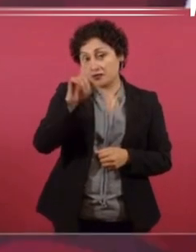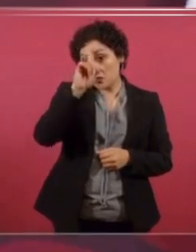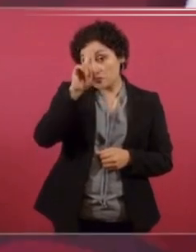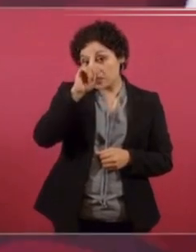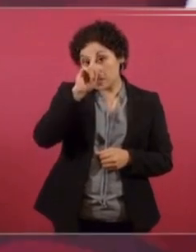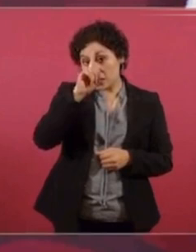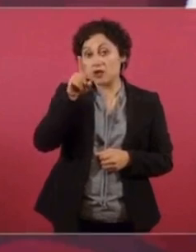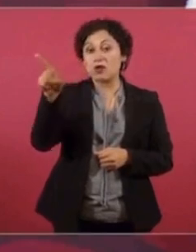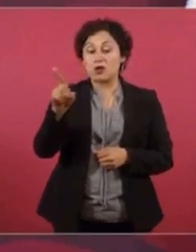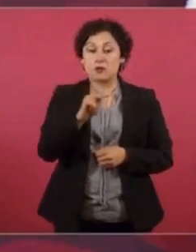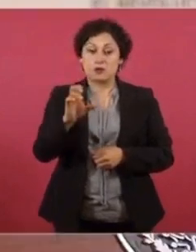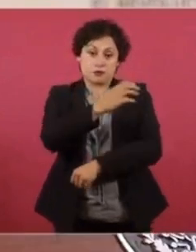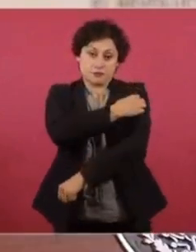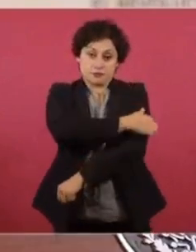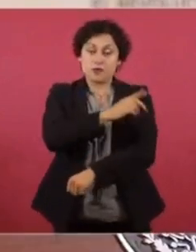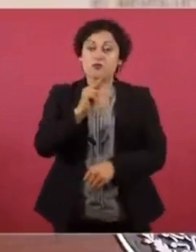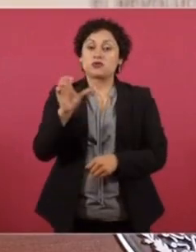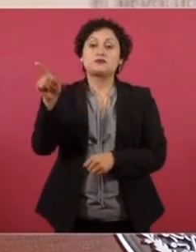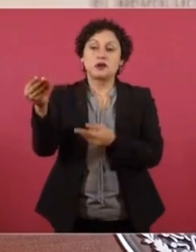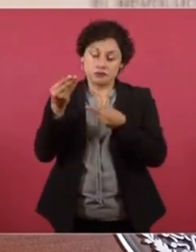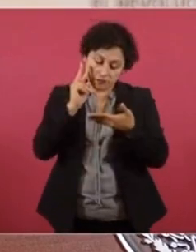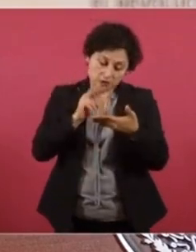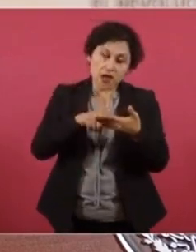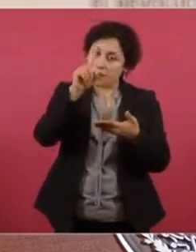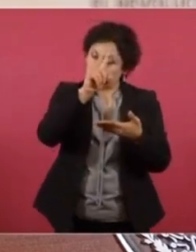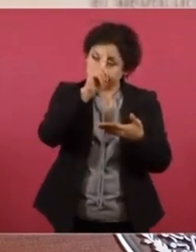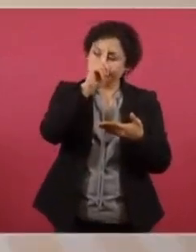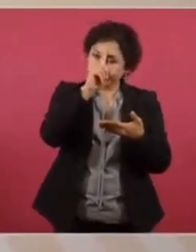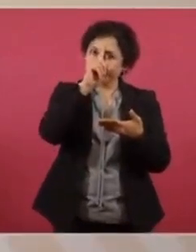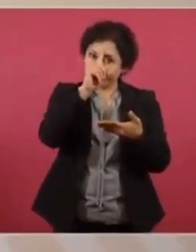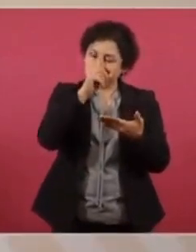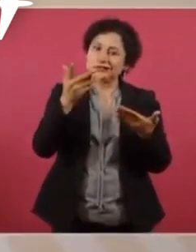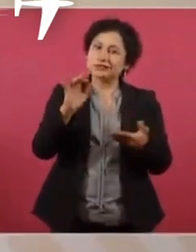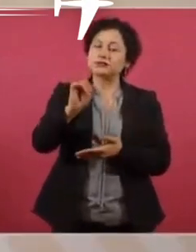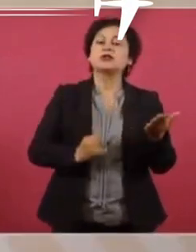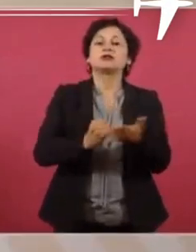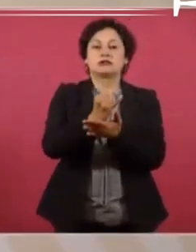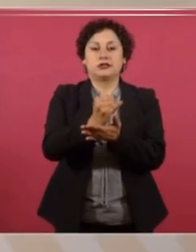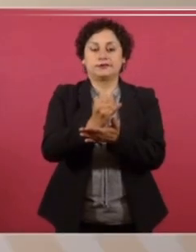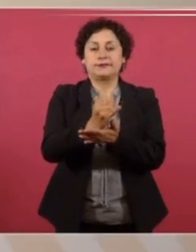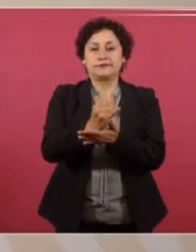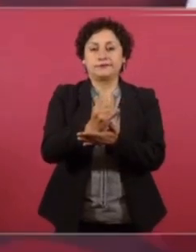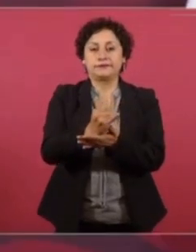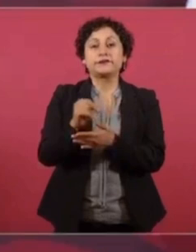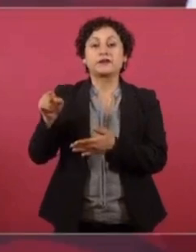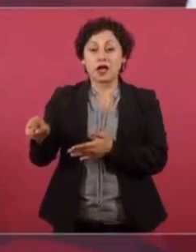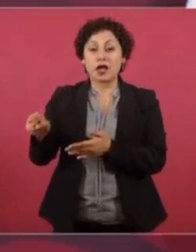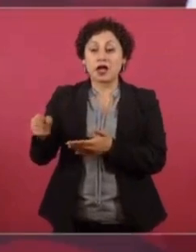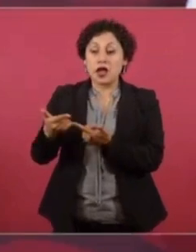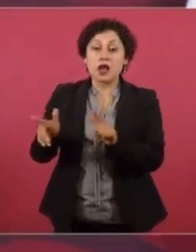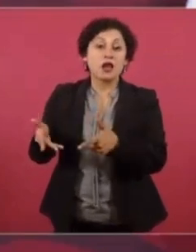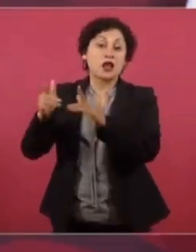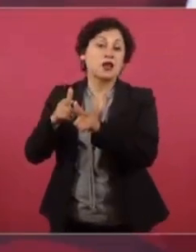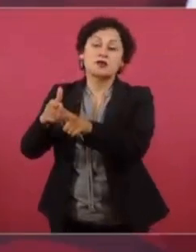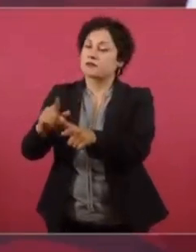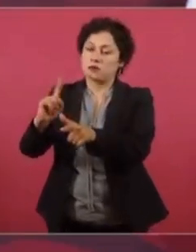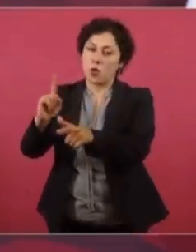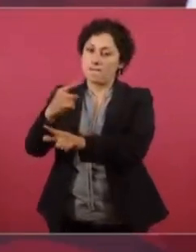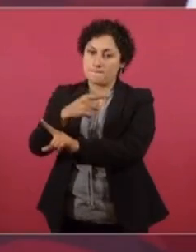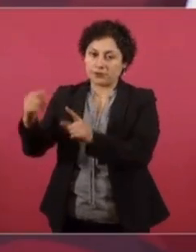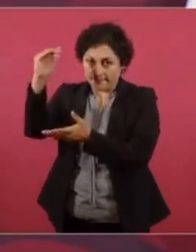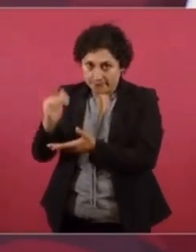de Protección Civil estudios que tomar esa decisión de reducir el número de operaciones para